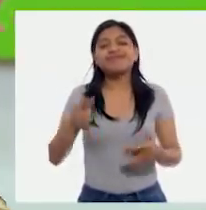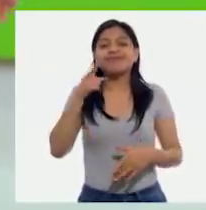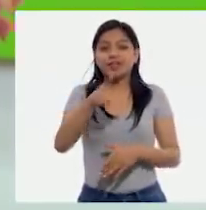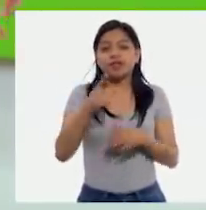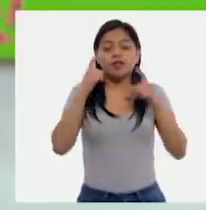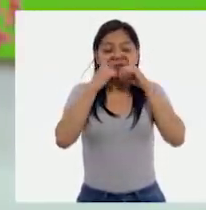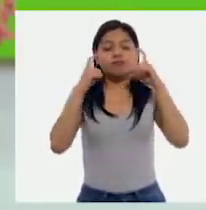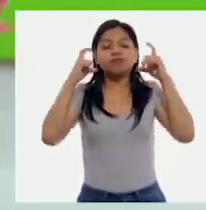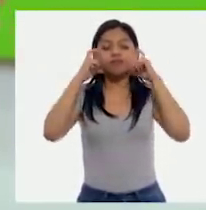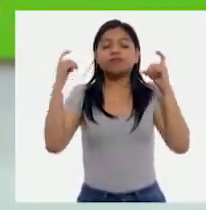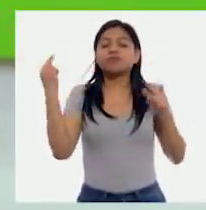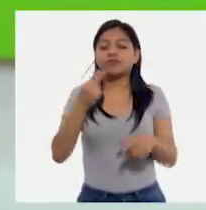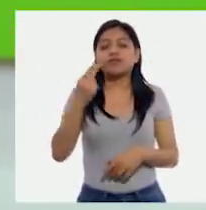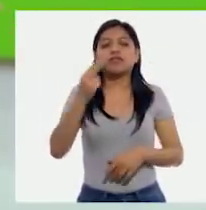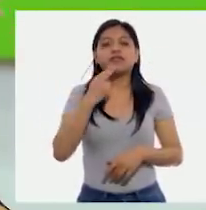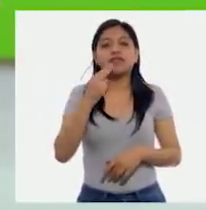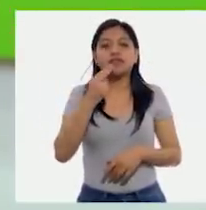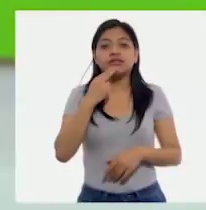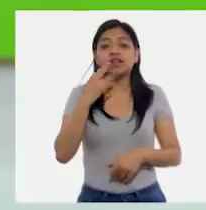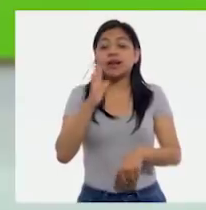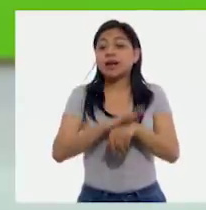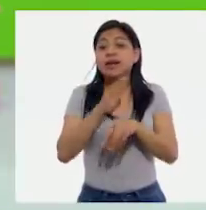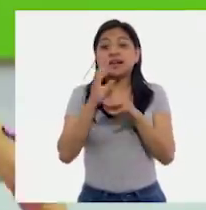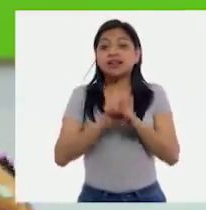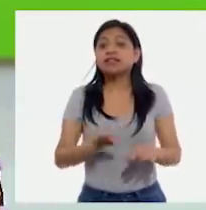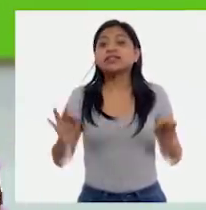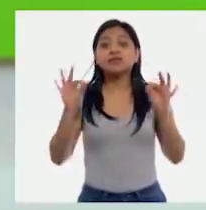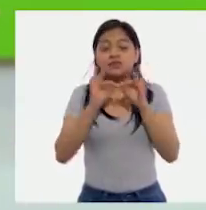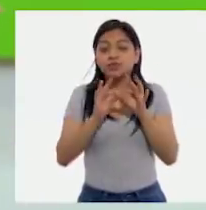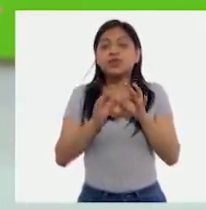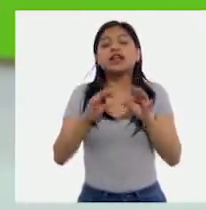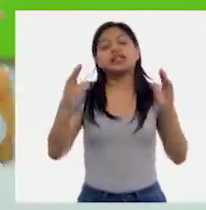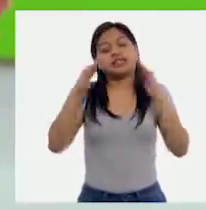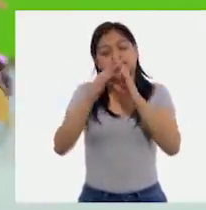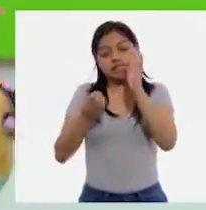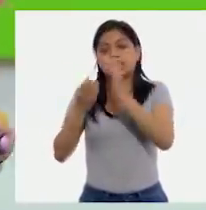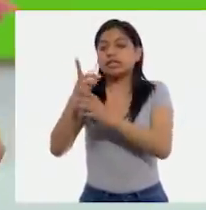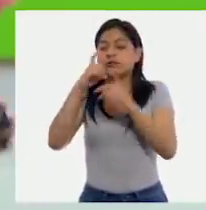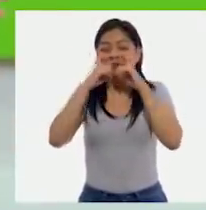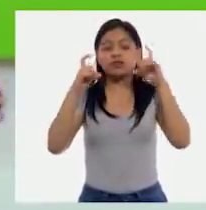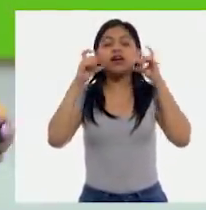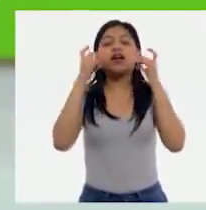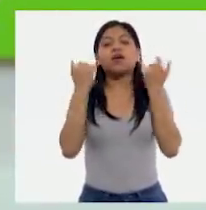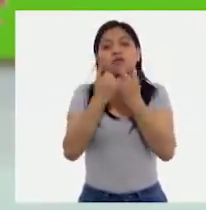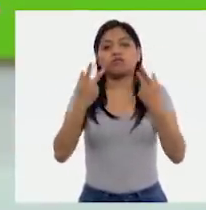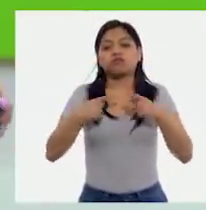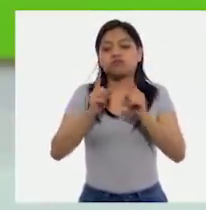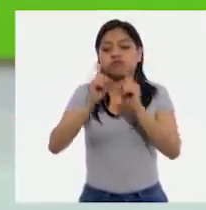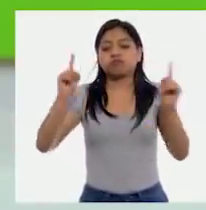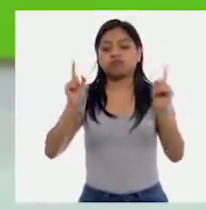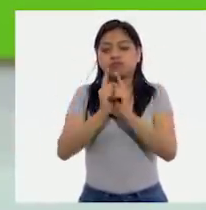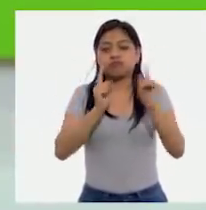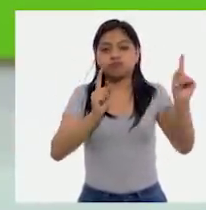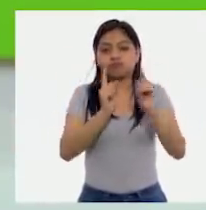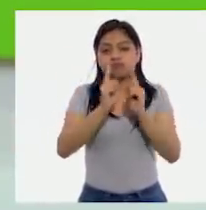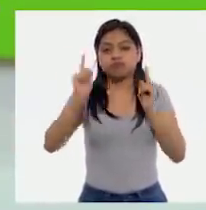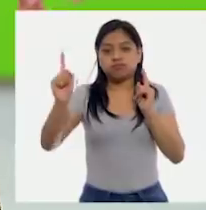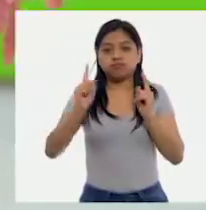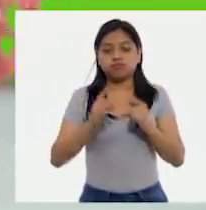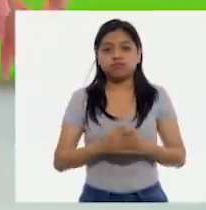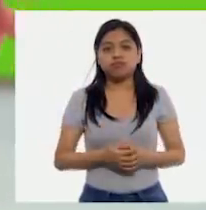Usar el cubrebocas, sobre todo si sales de casa, y guardar siempre la sana